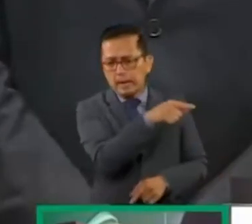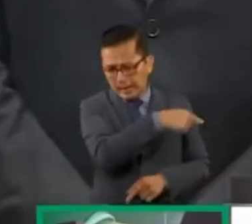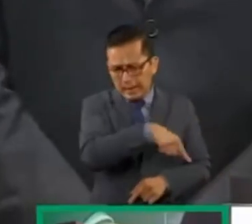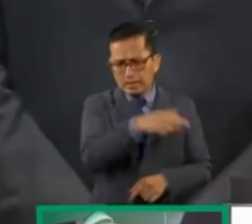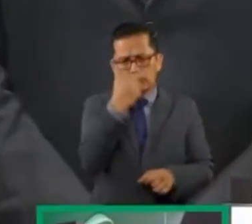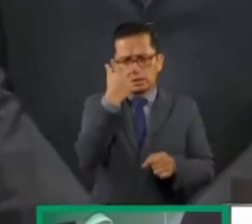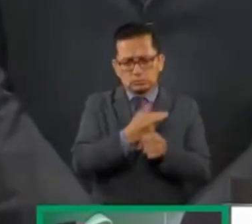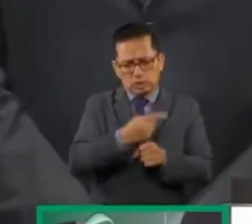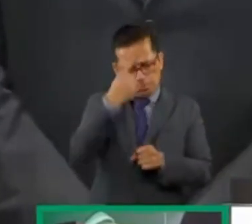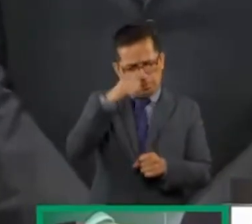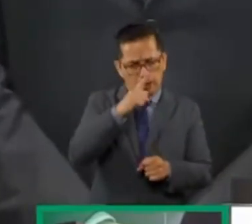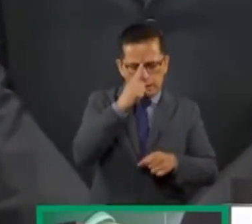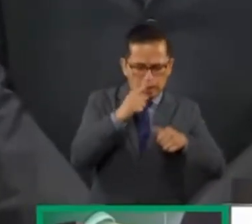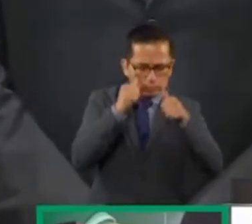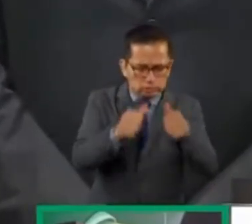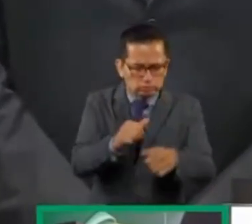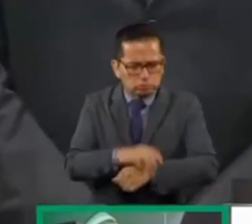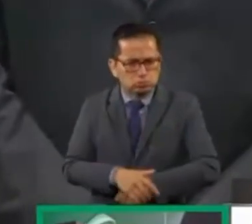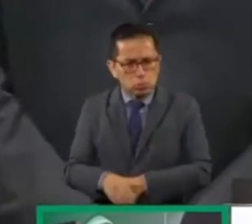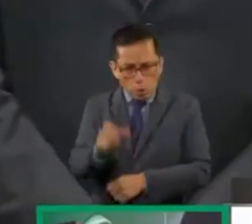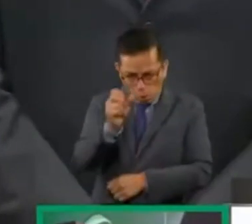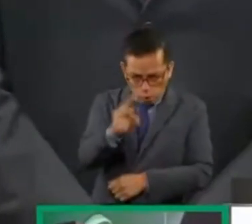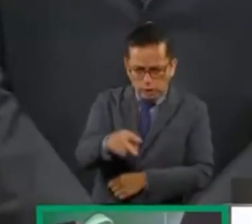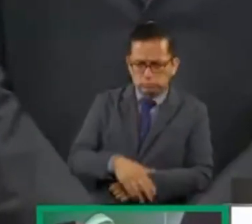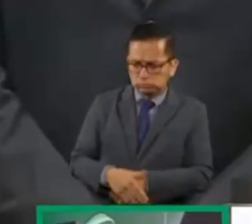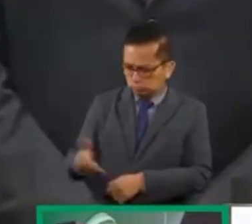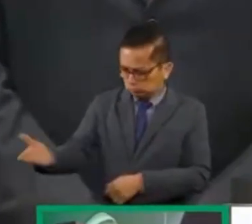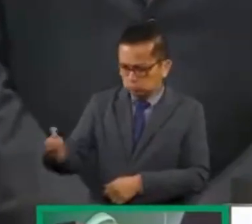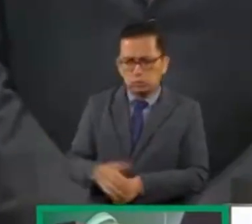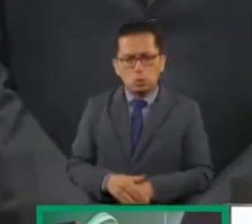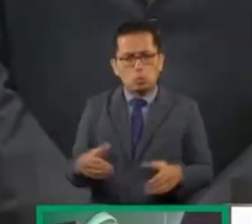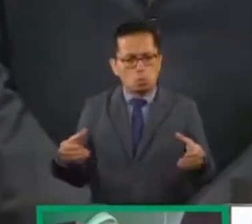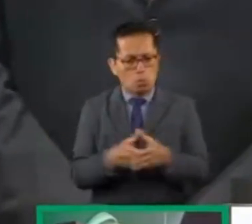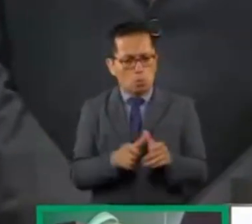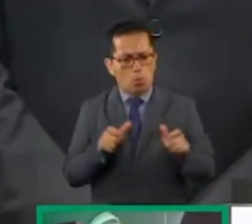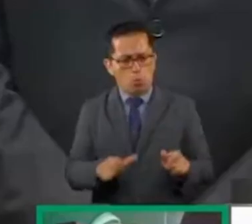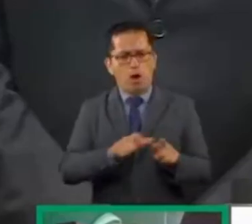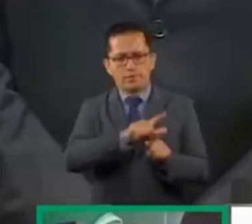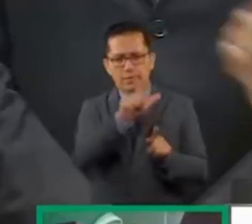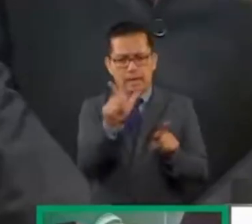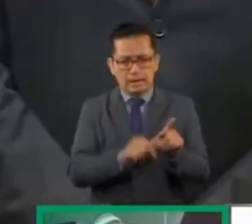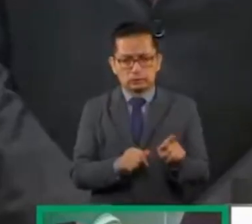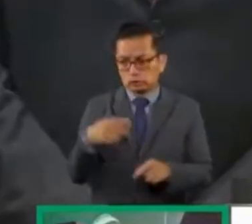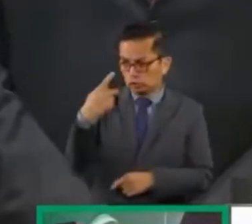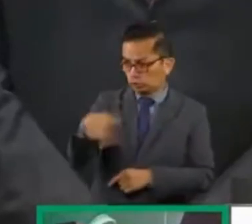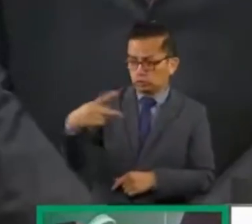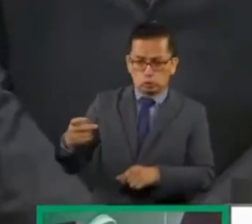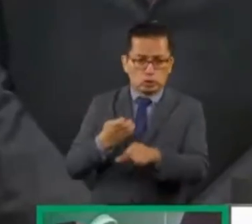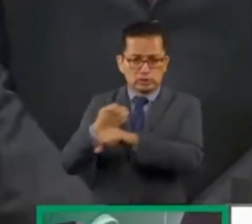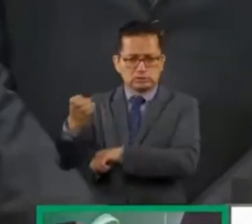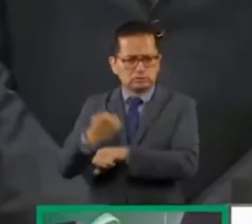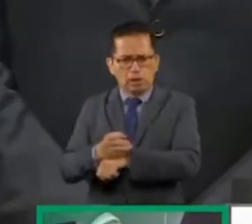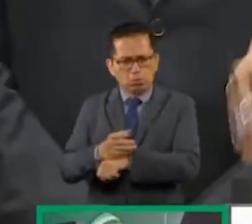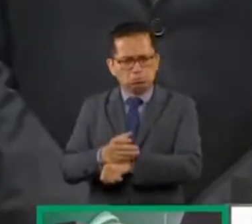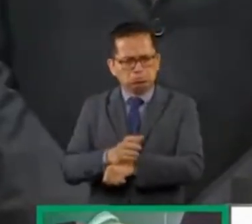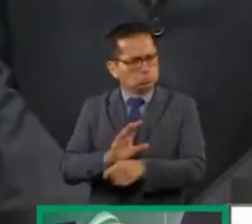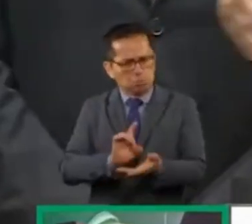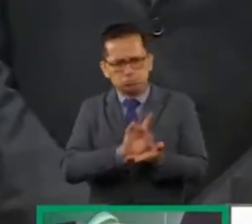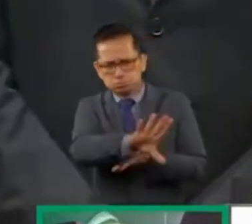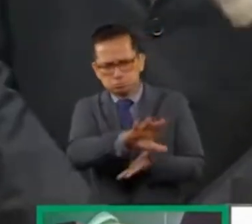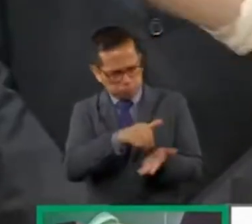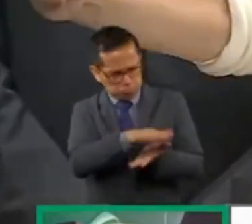crimen, renuncien a la Guardia. Los reto aquí, renuncien a la Guardia. Si es tan mala la Guardia